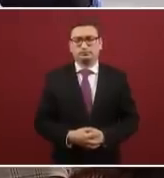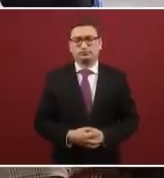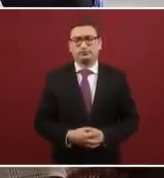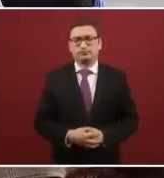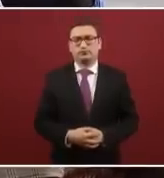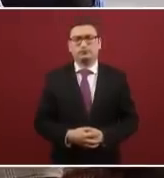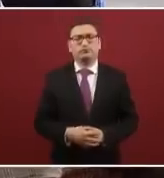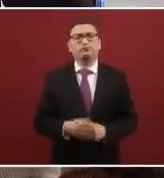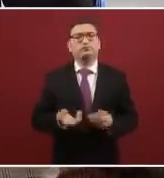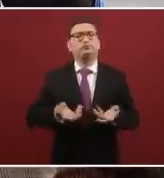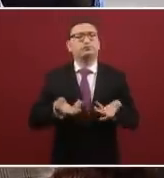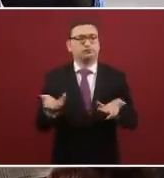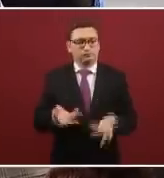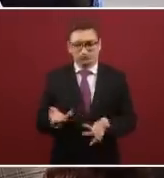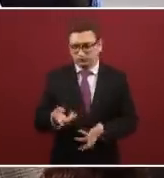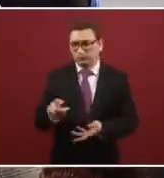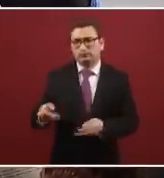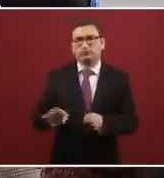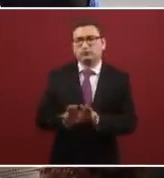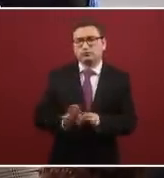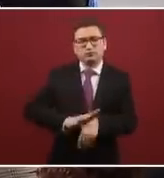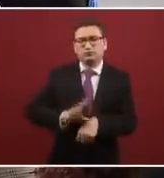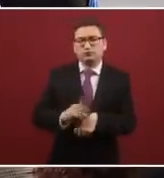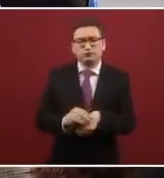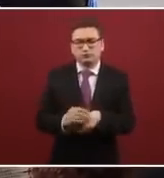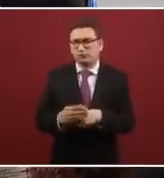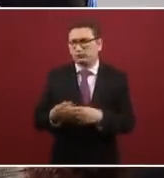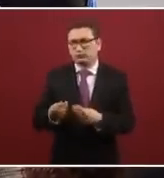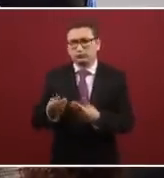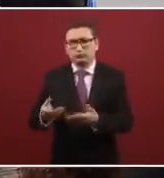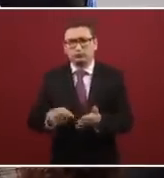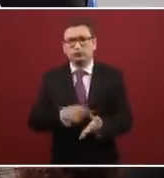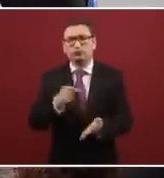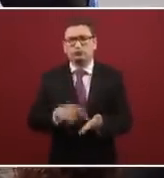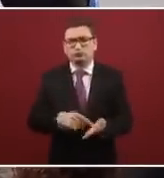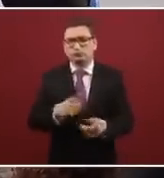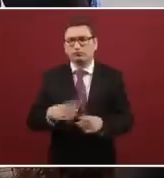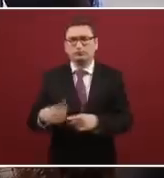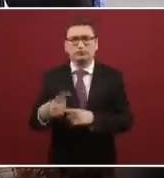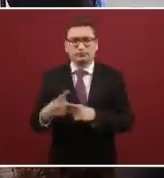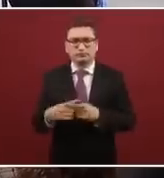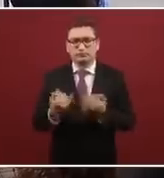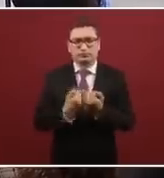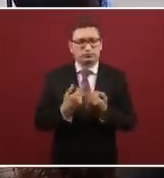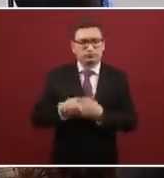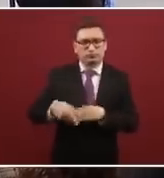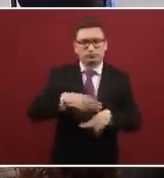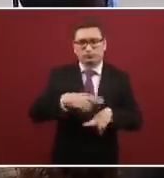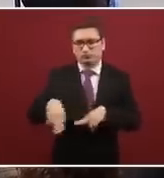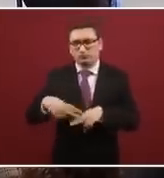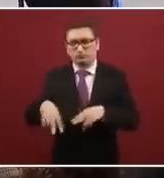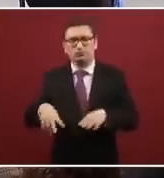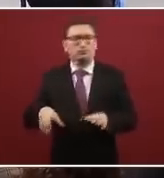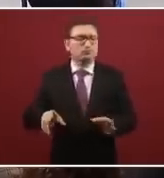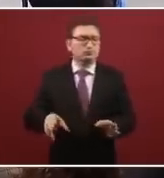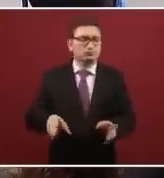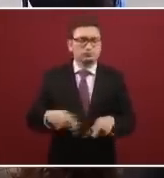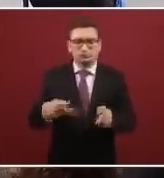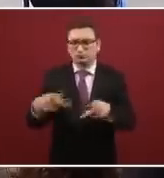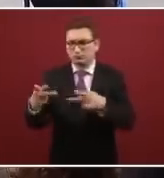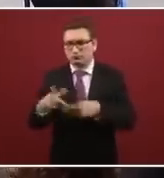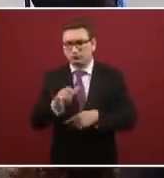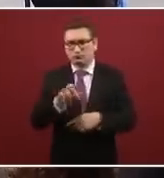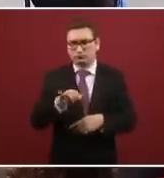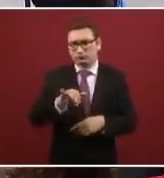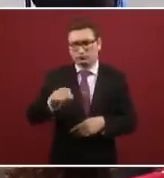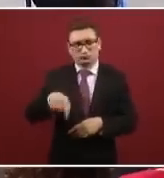haciendo, cómo está esto de las concesiones, cómo está lo de los billeteros, que me consta